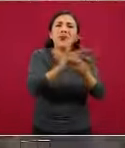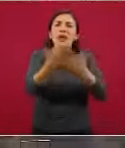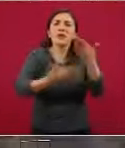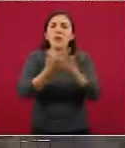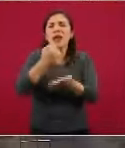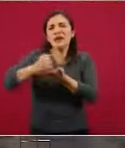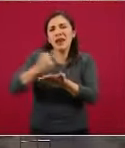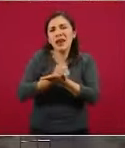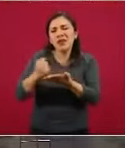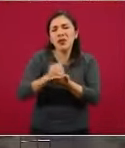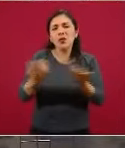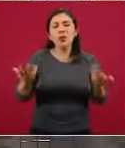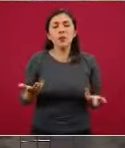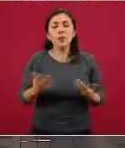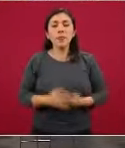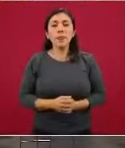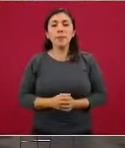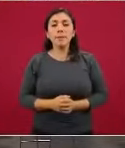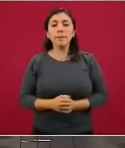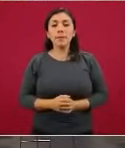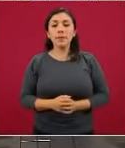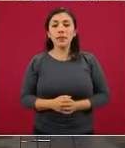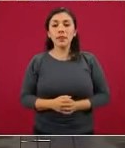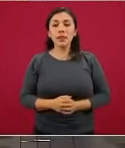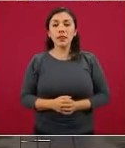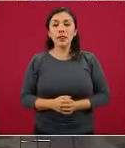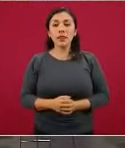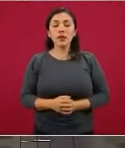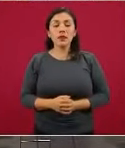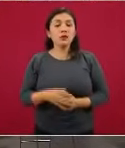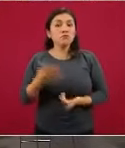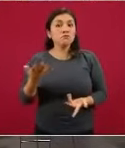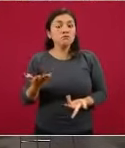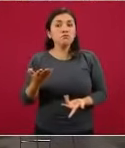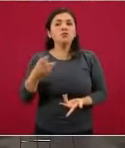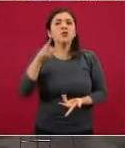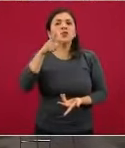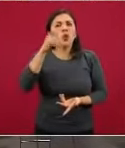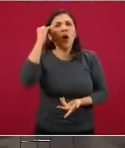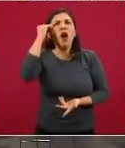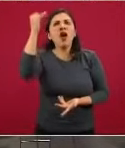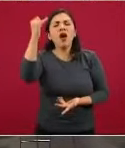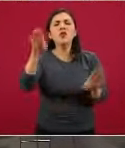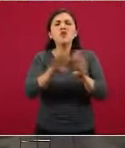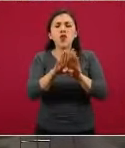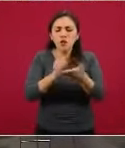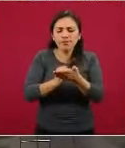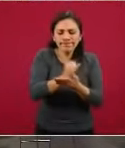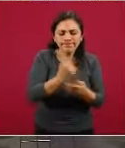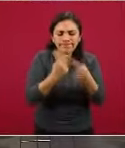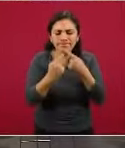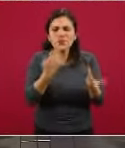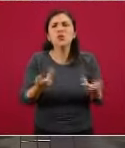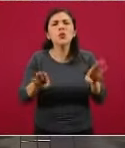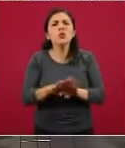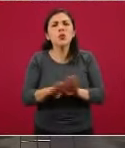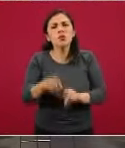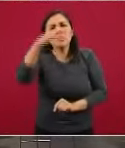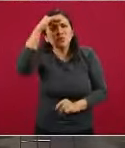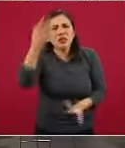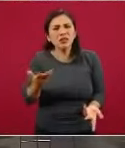diversos créditos. Y pues, literal, ¿qué los llevó a tomar esta decisión?